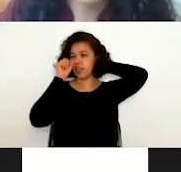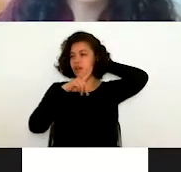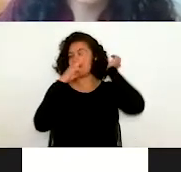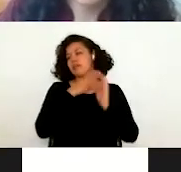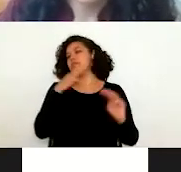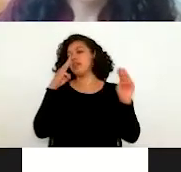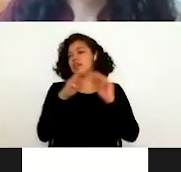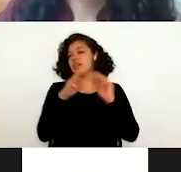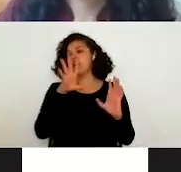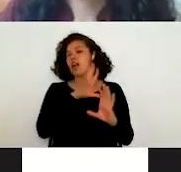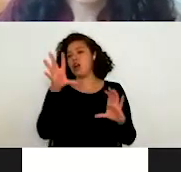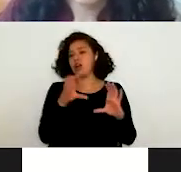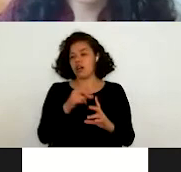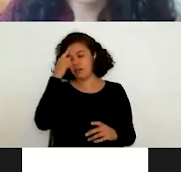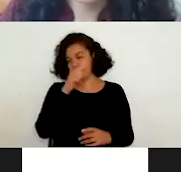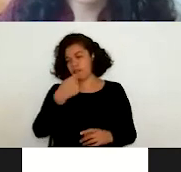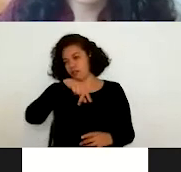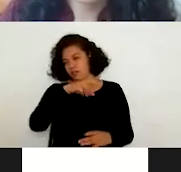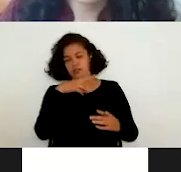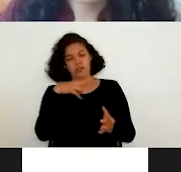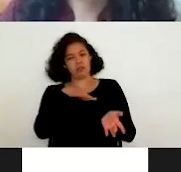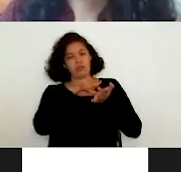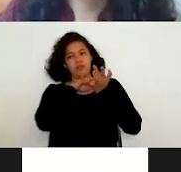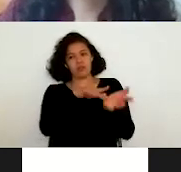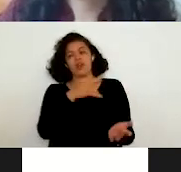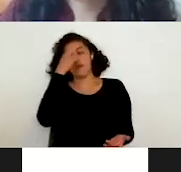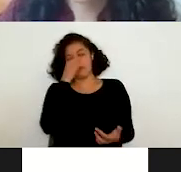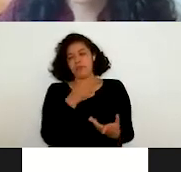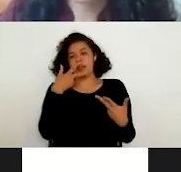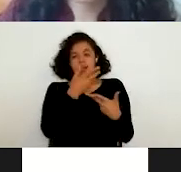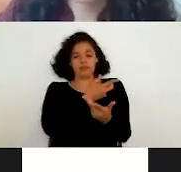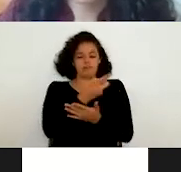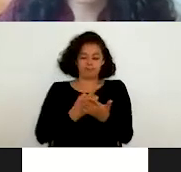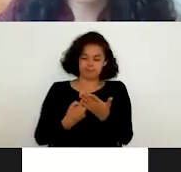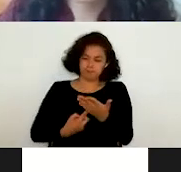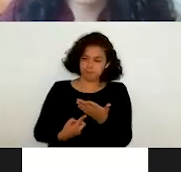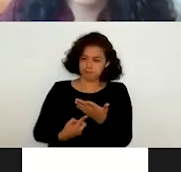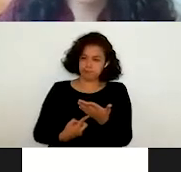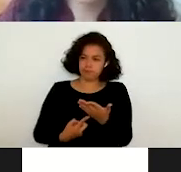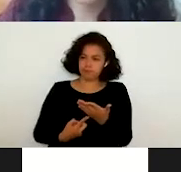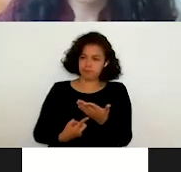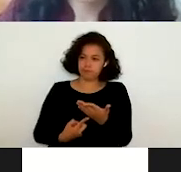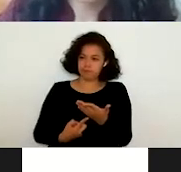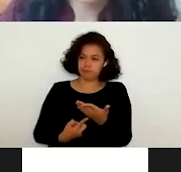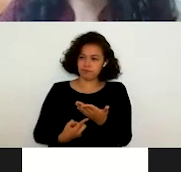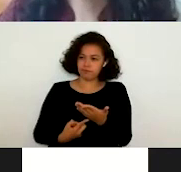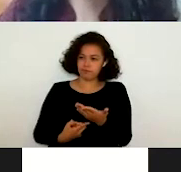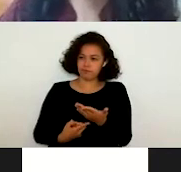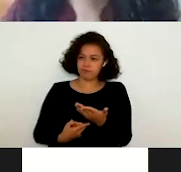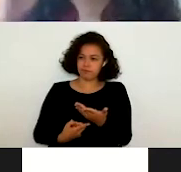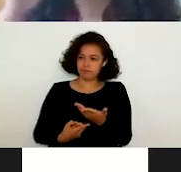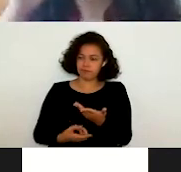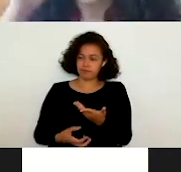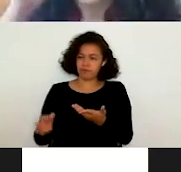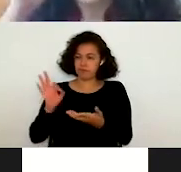probablemente les apoyará en este diseño, ¿no? Sobre todo si hay algunos